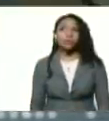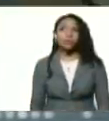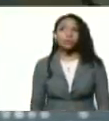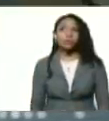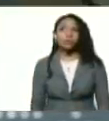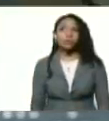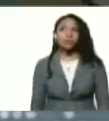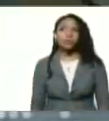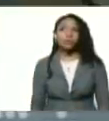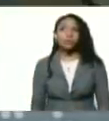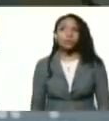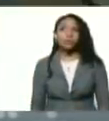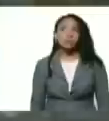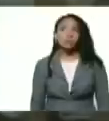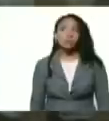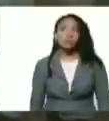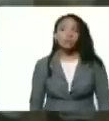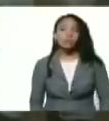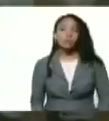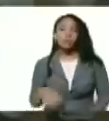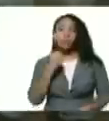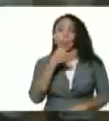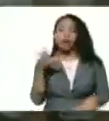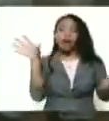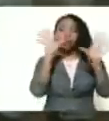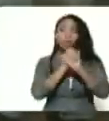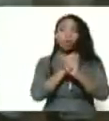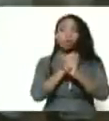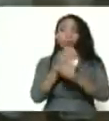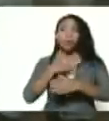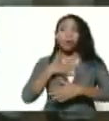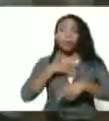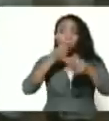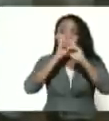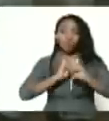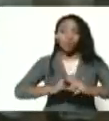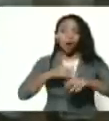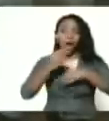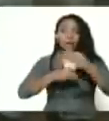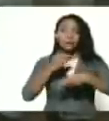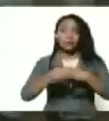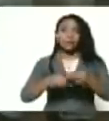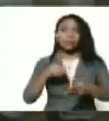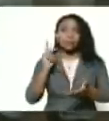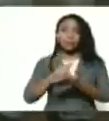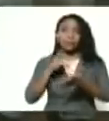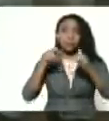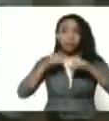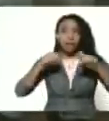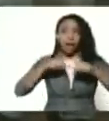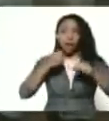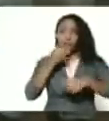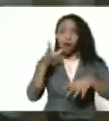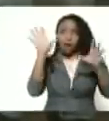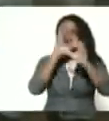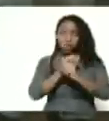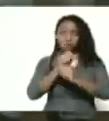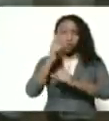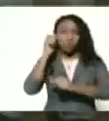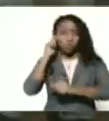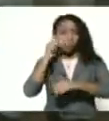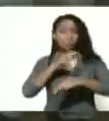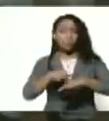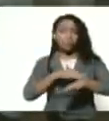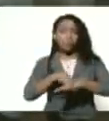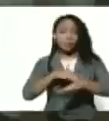Buenas noches, ciudadano presidente. Para mí es un honor estar en este instante acá. Buenas noches, ciudadana,